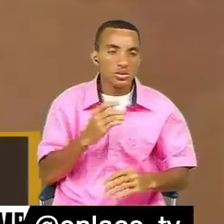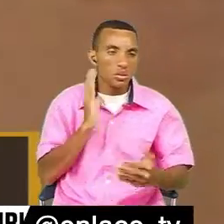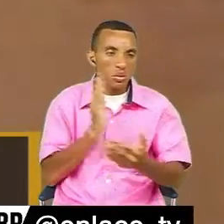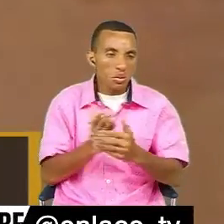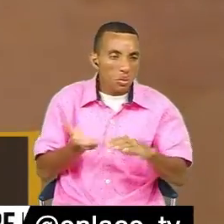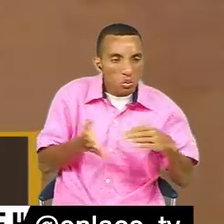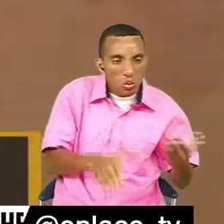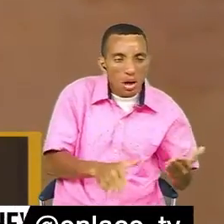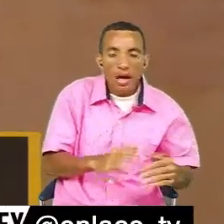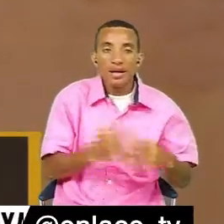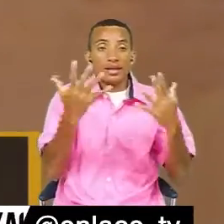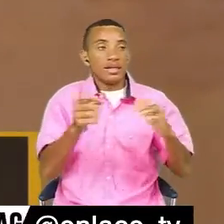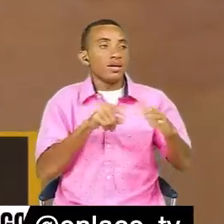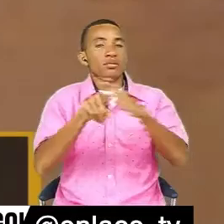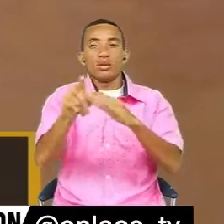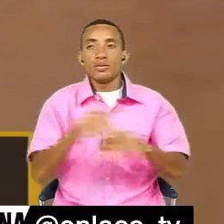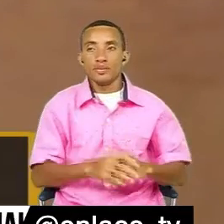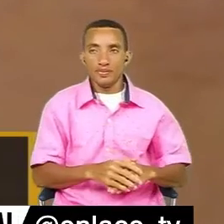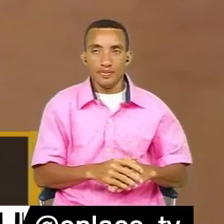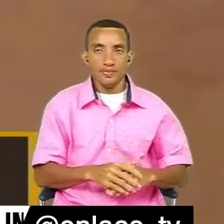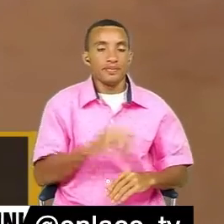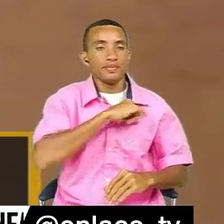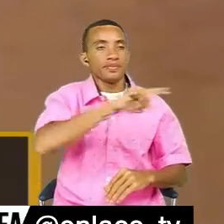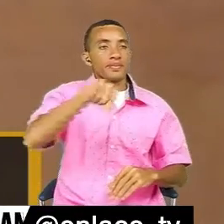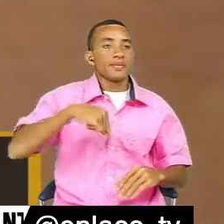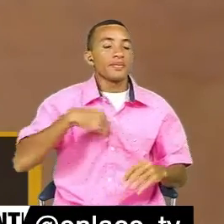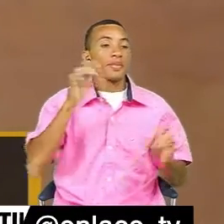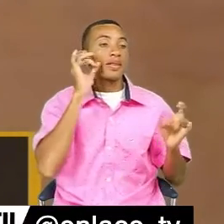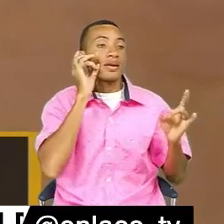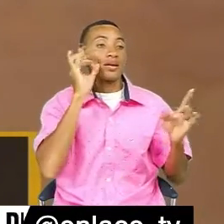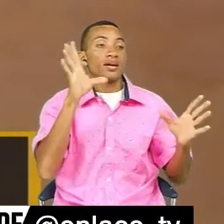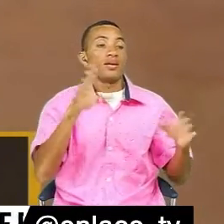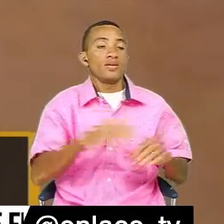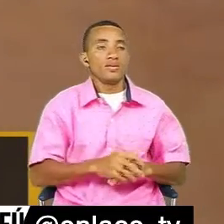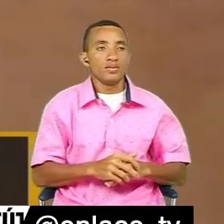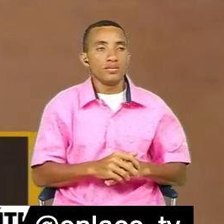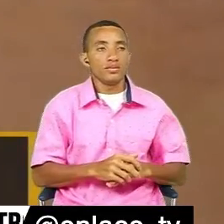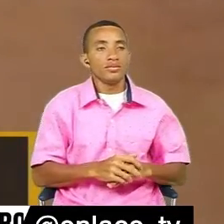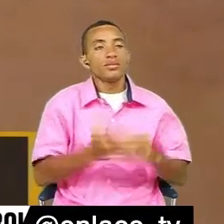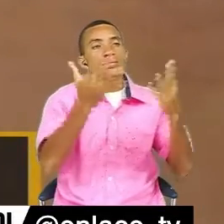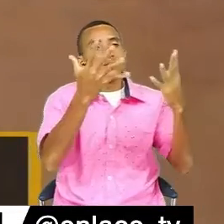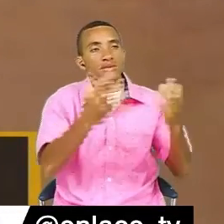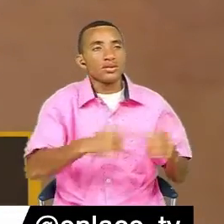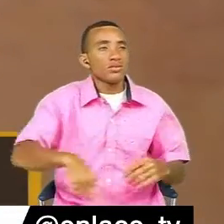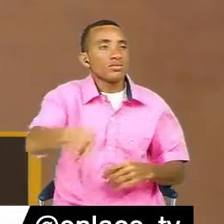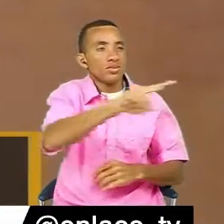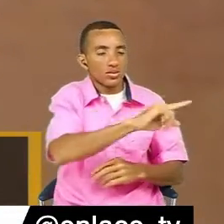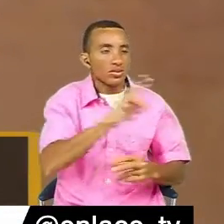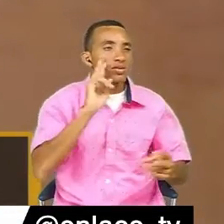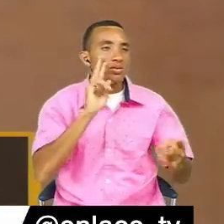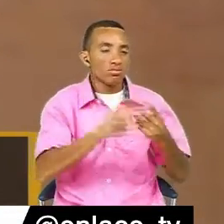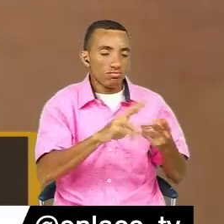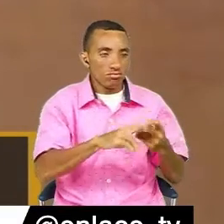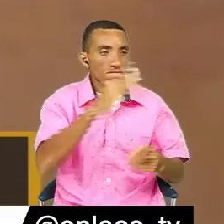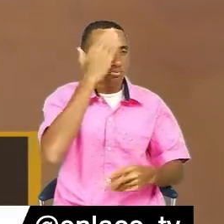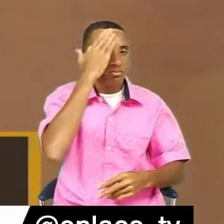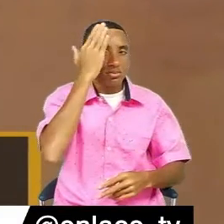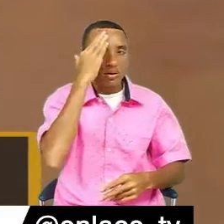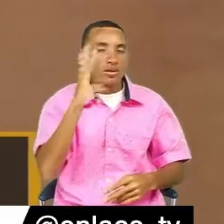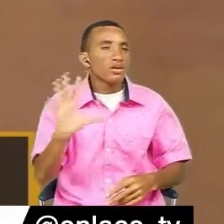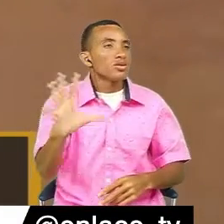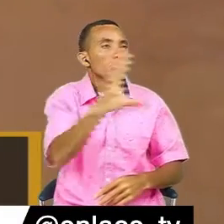Y además de esto, nosotros estamos en un grave riesgo, que quiero que conozcan y que sepa toda